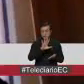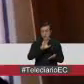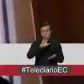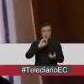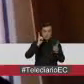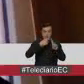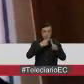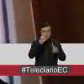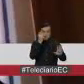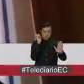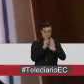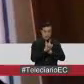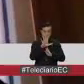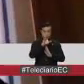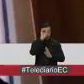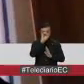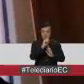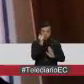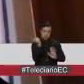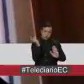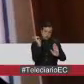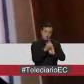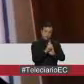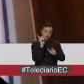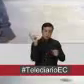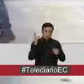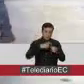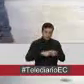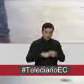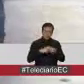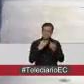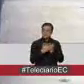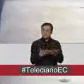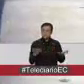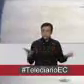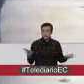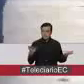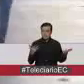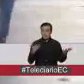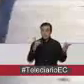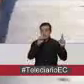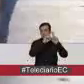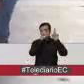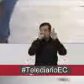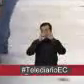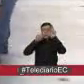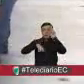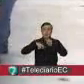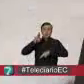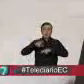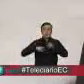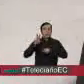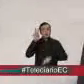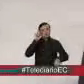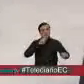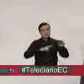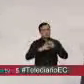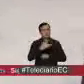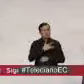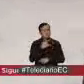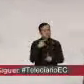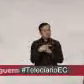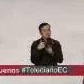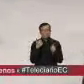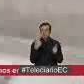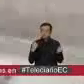como depósito o como inscripción de los participantes. Desde el sector inmobiliario y de la construcción se mira con beneplácito esta